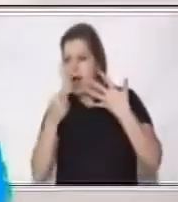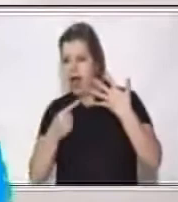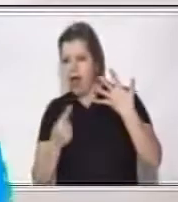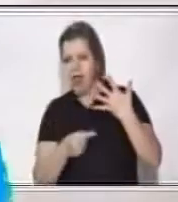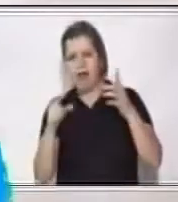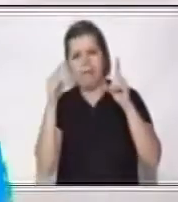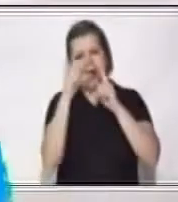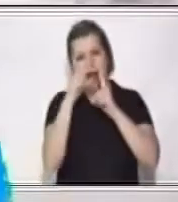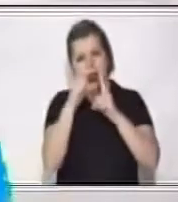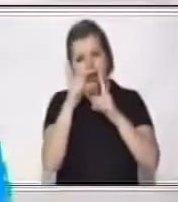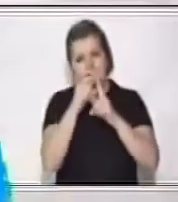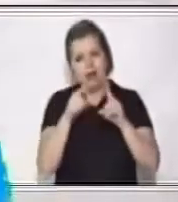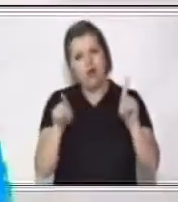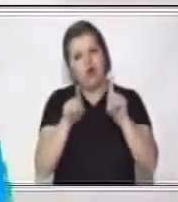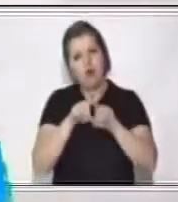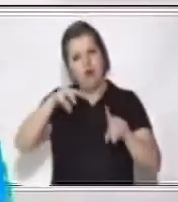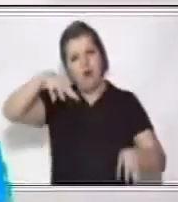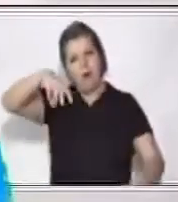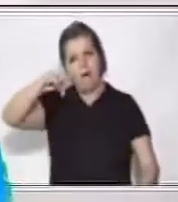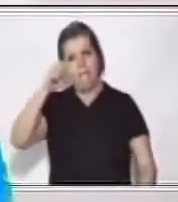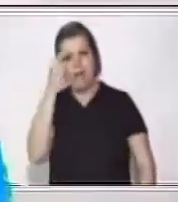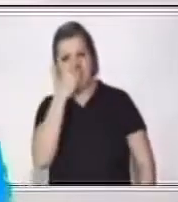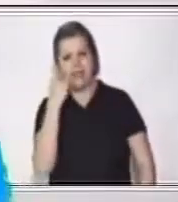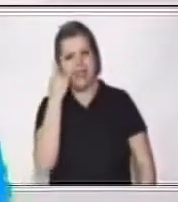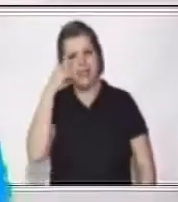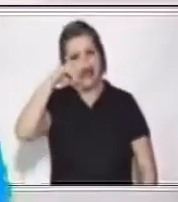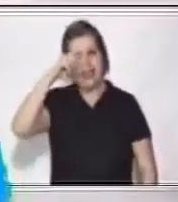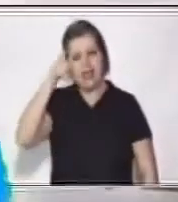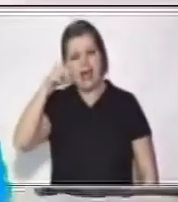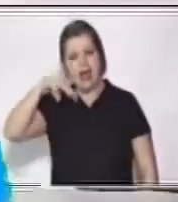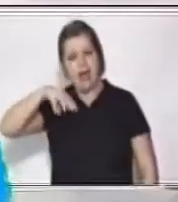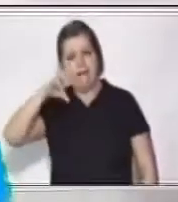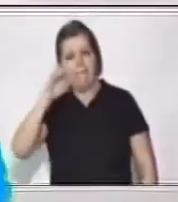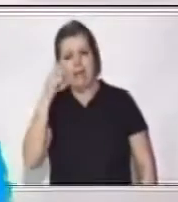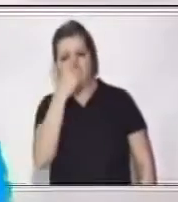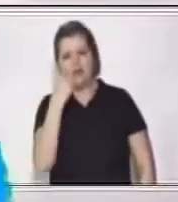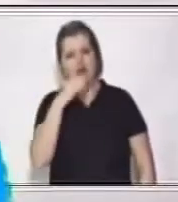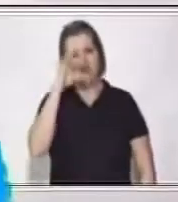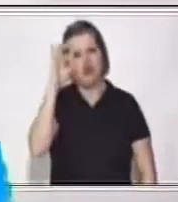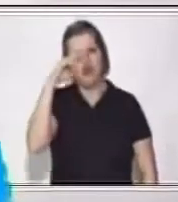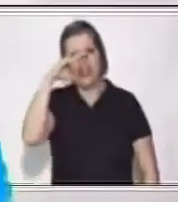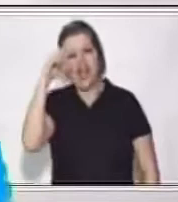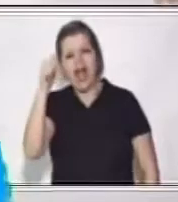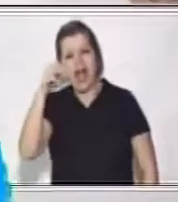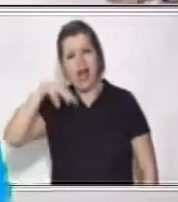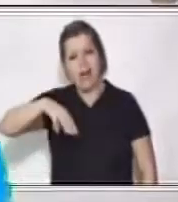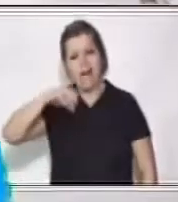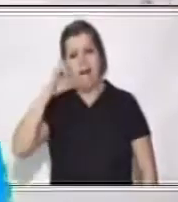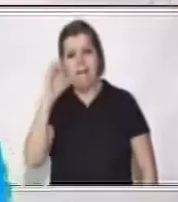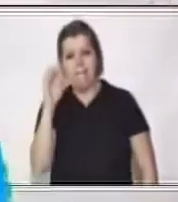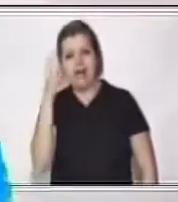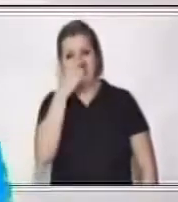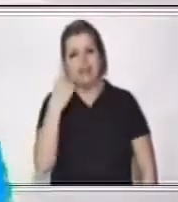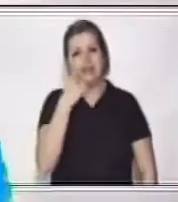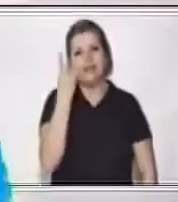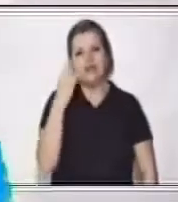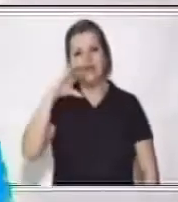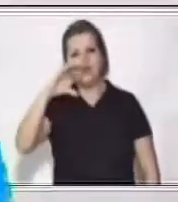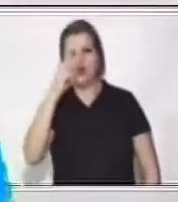identificar palabras como mesita, mesota, mesucha, ¿sí? Y si nosotros podemos